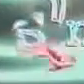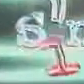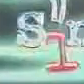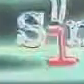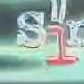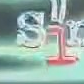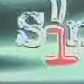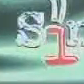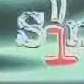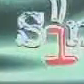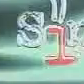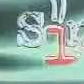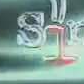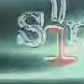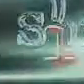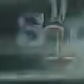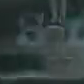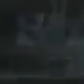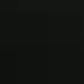Sin rodeo,